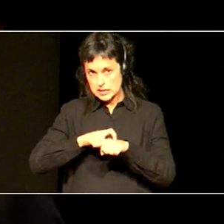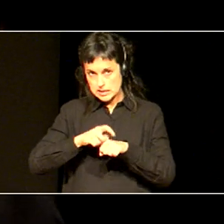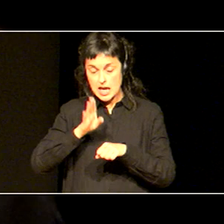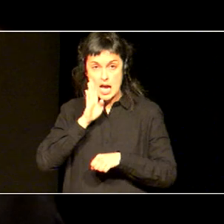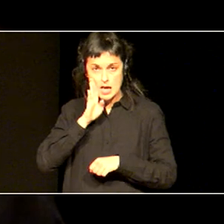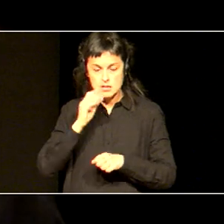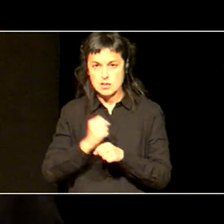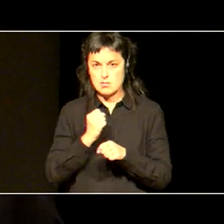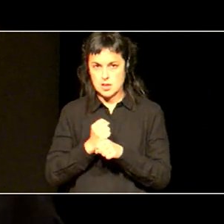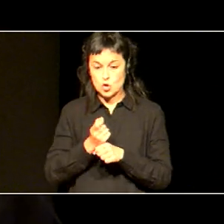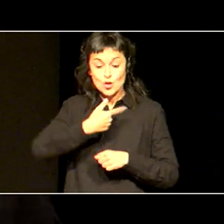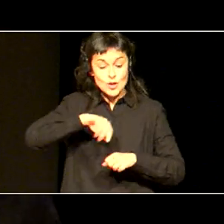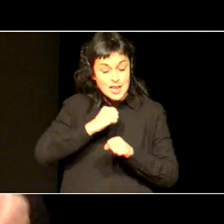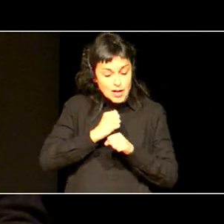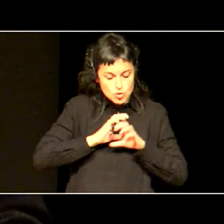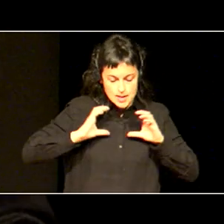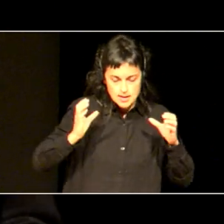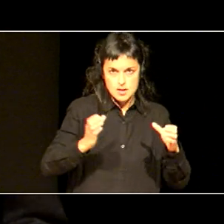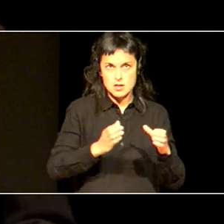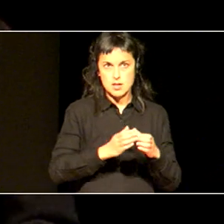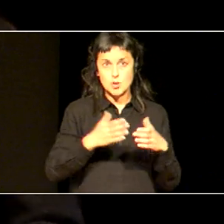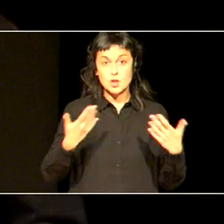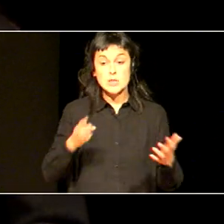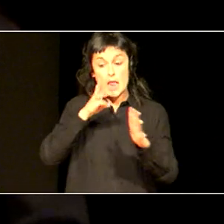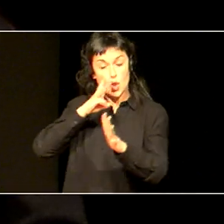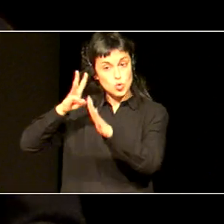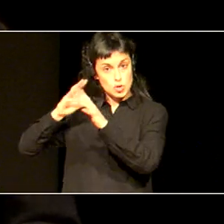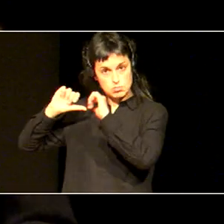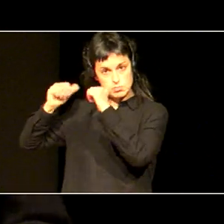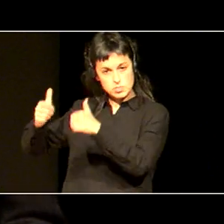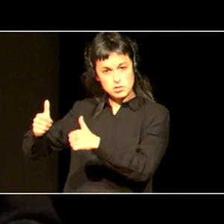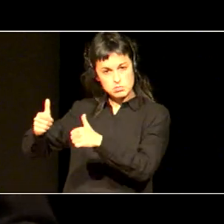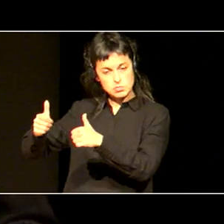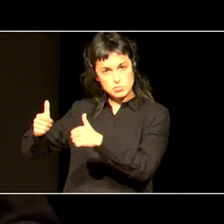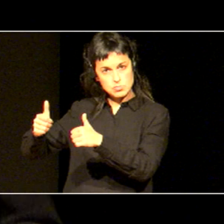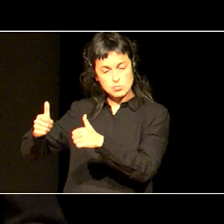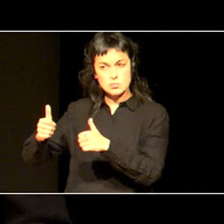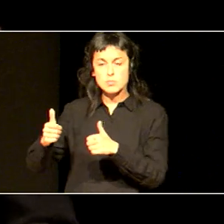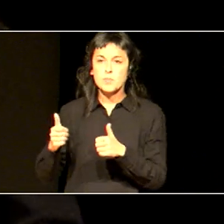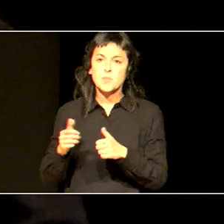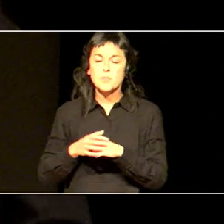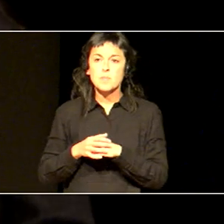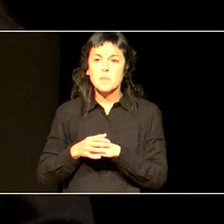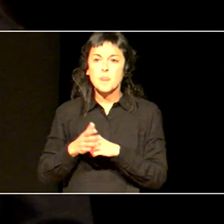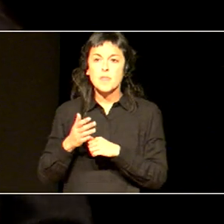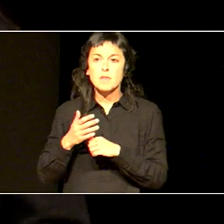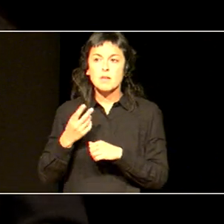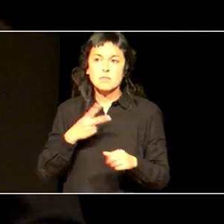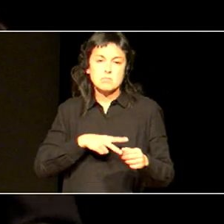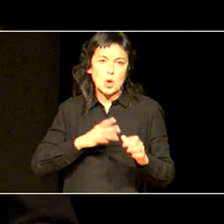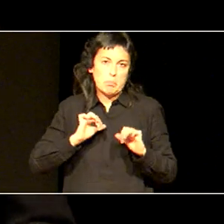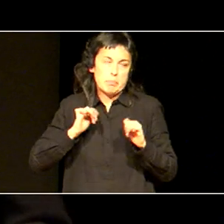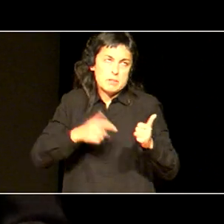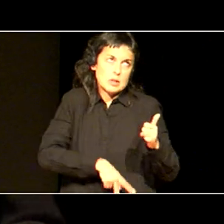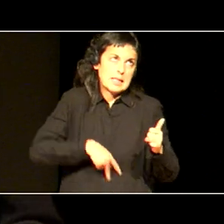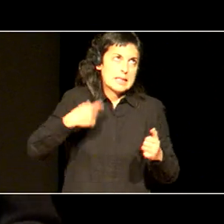Trabajamos en equipo. Entonces, pues hace 8 años, cuando empezamos, por situarnos en general con todo el alumnado, pero bueno,